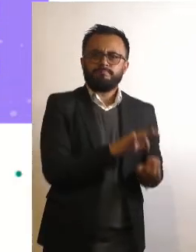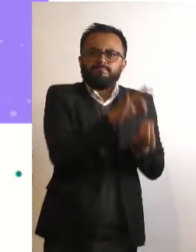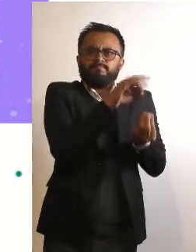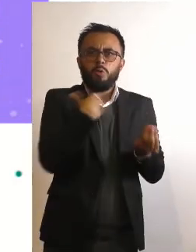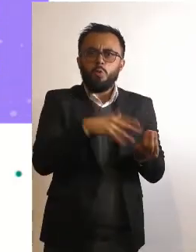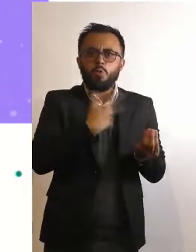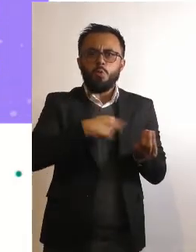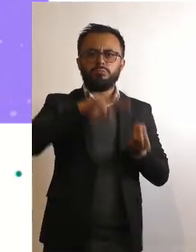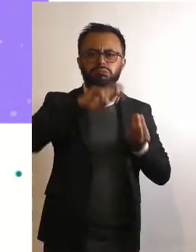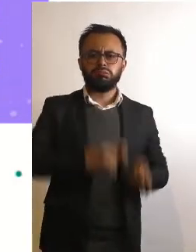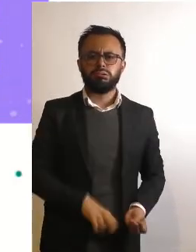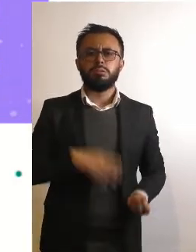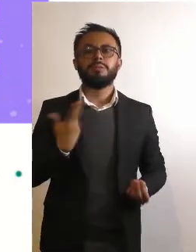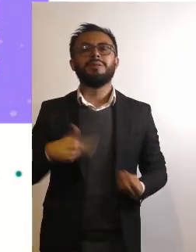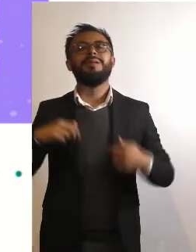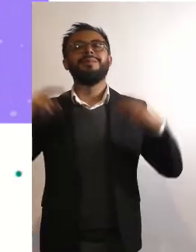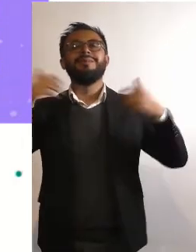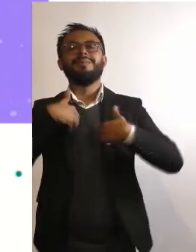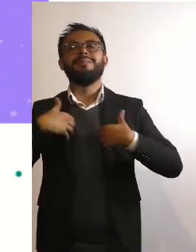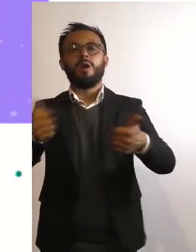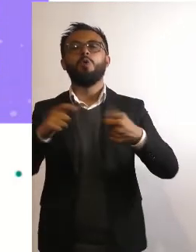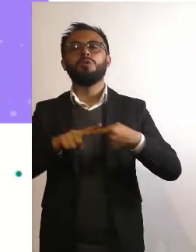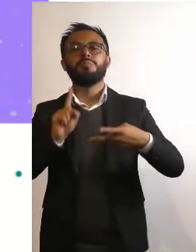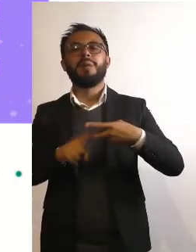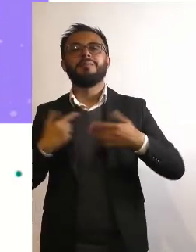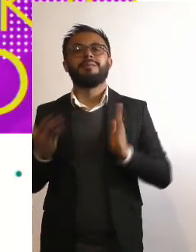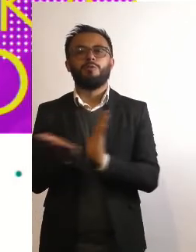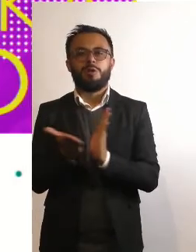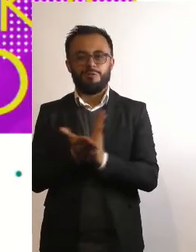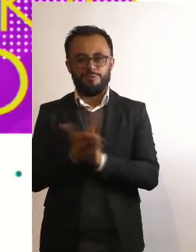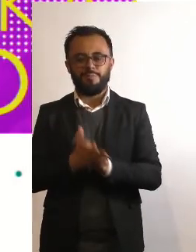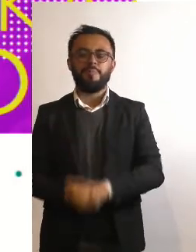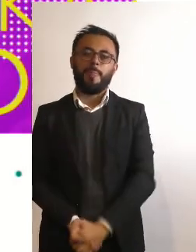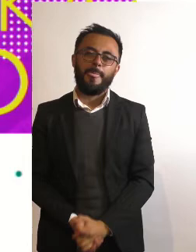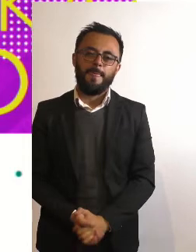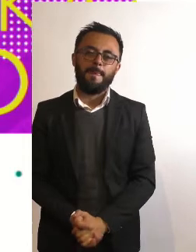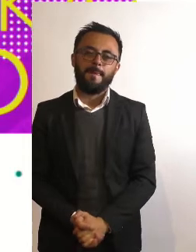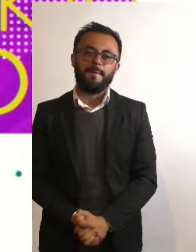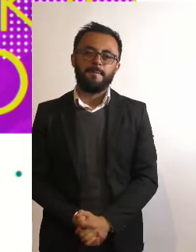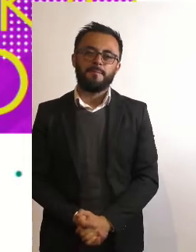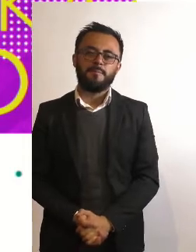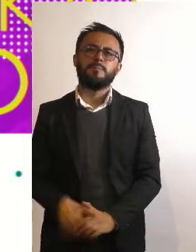educación. El reto de innovación que late. Siguiente.